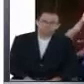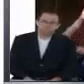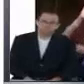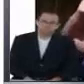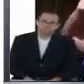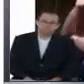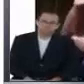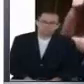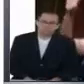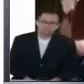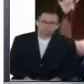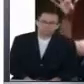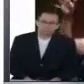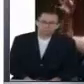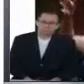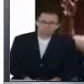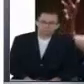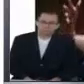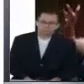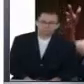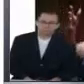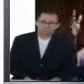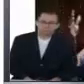¿Por pactos o pactos?